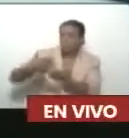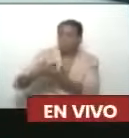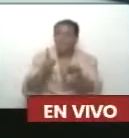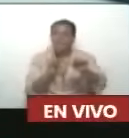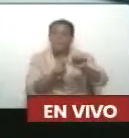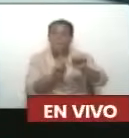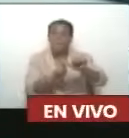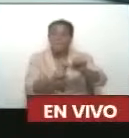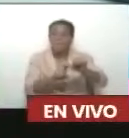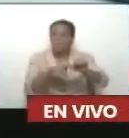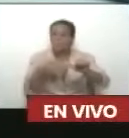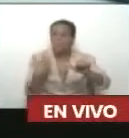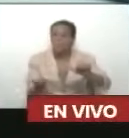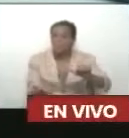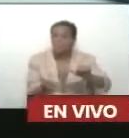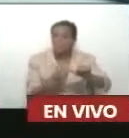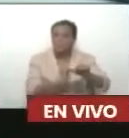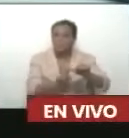primer consenso,